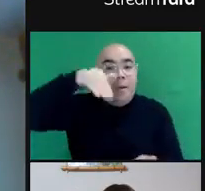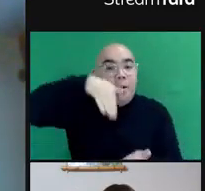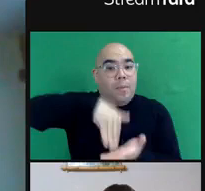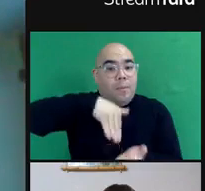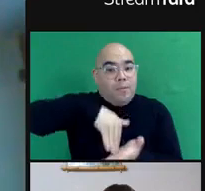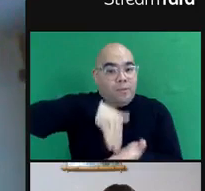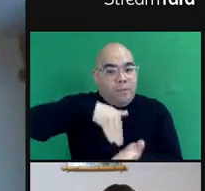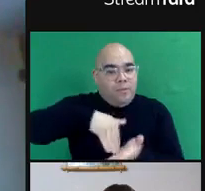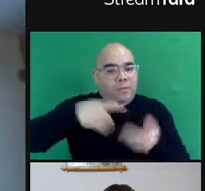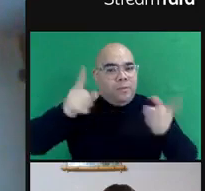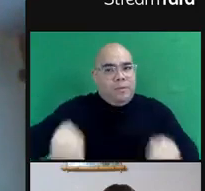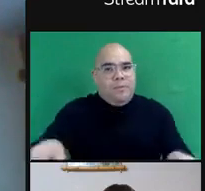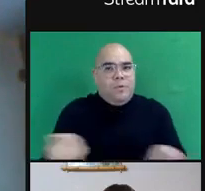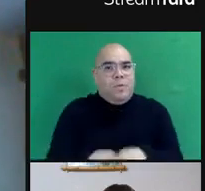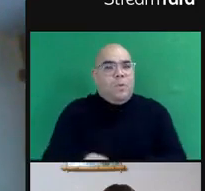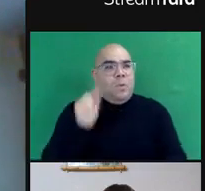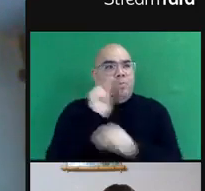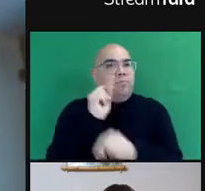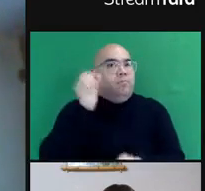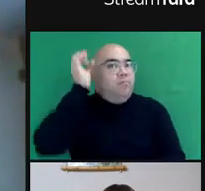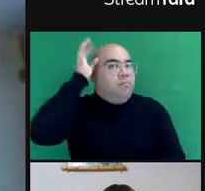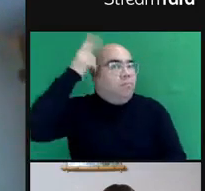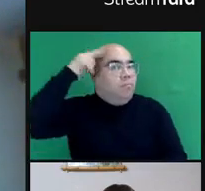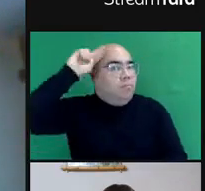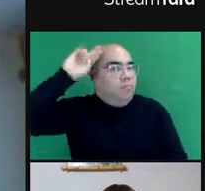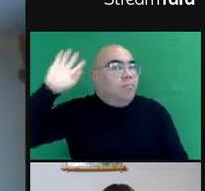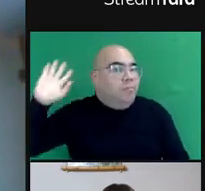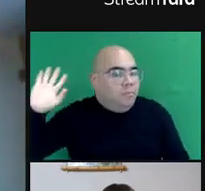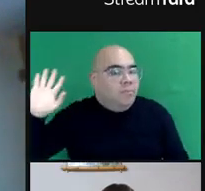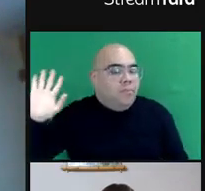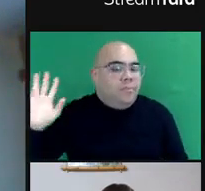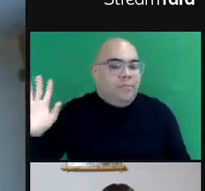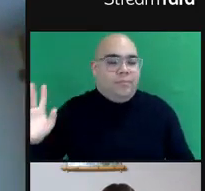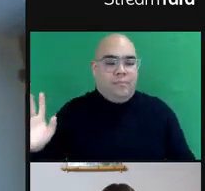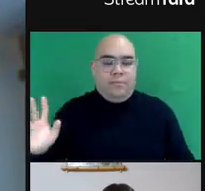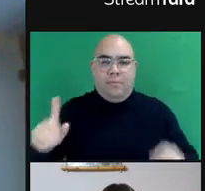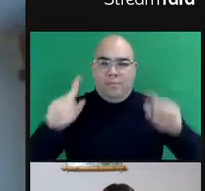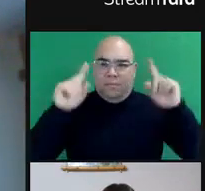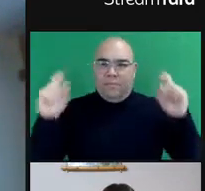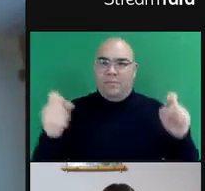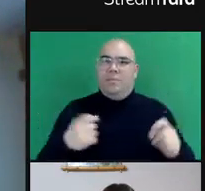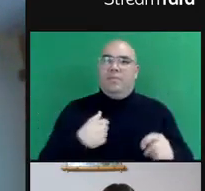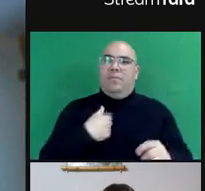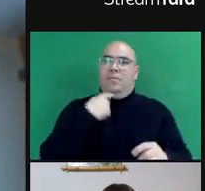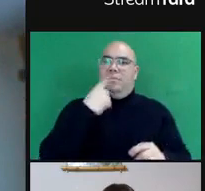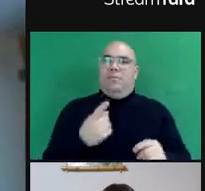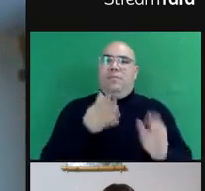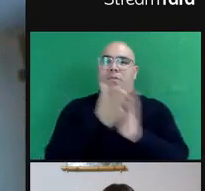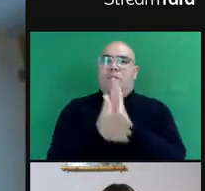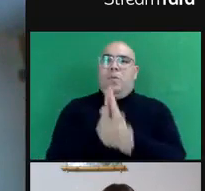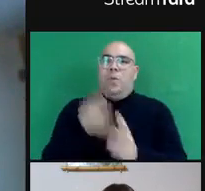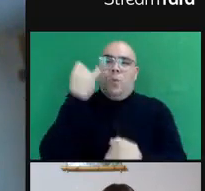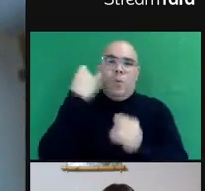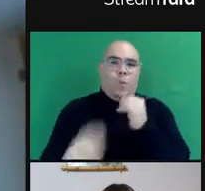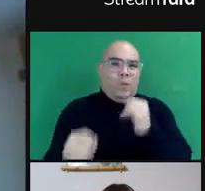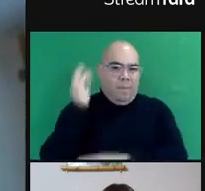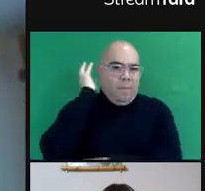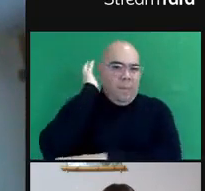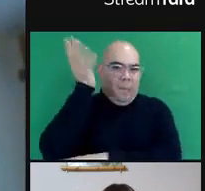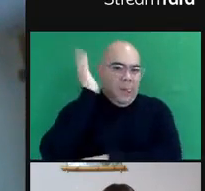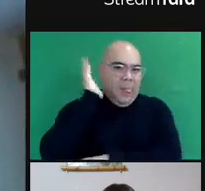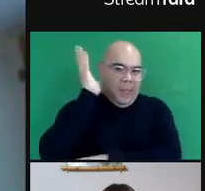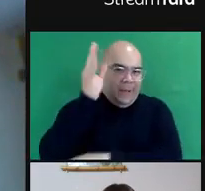claramente crítica. De golpe, tal vez es uno de los planteamientos que me gustó más ahorita en la última ponencia, en la